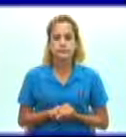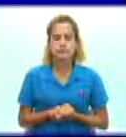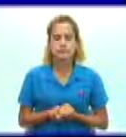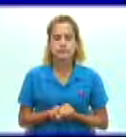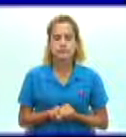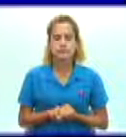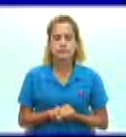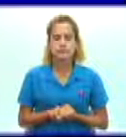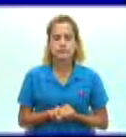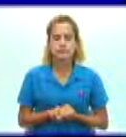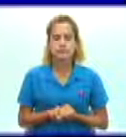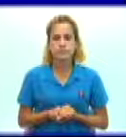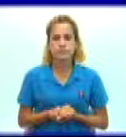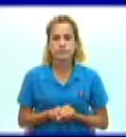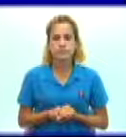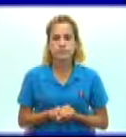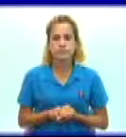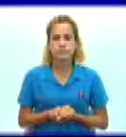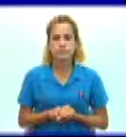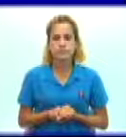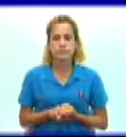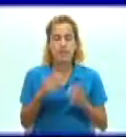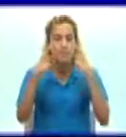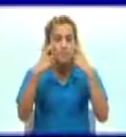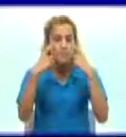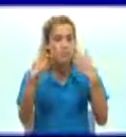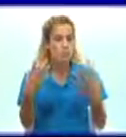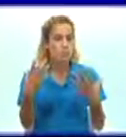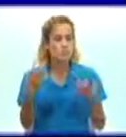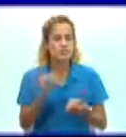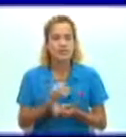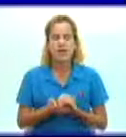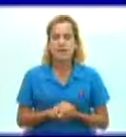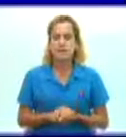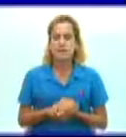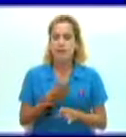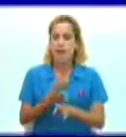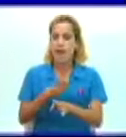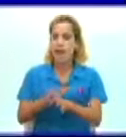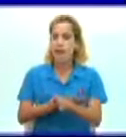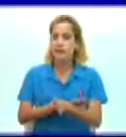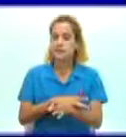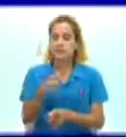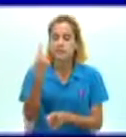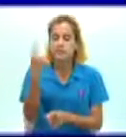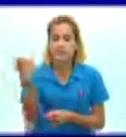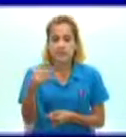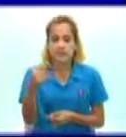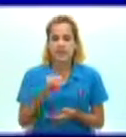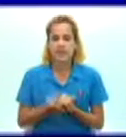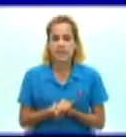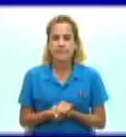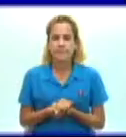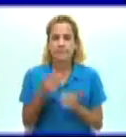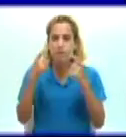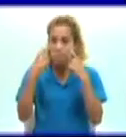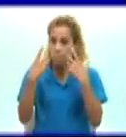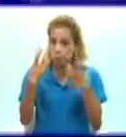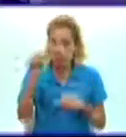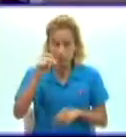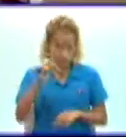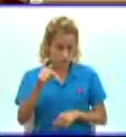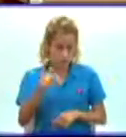problemas. Es importante, o quiero significar antes de dar inicio a la primera actividad, que lo importante en esta emisión no